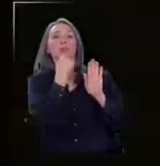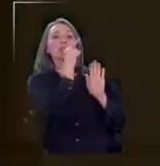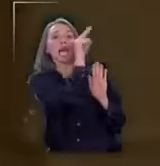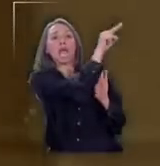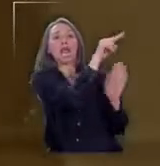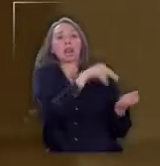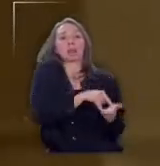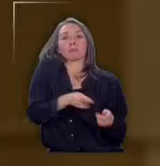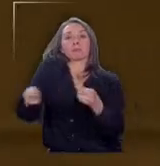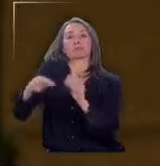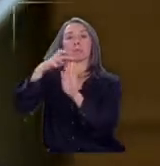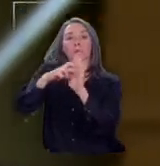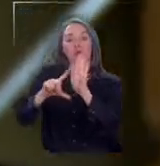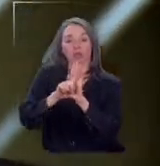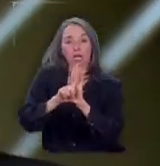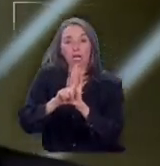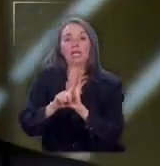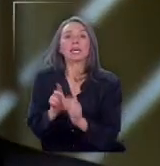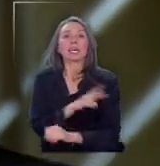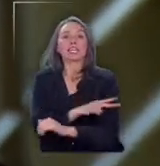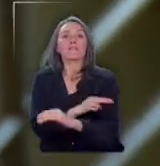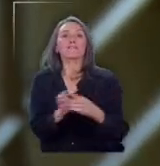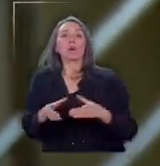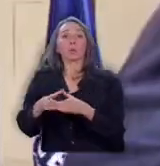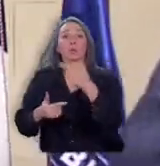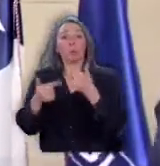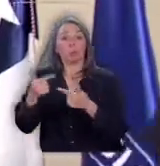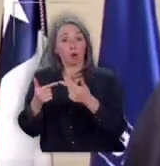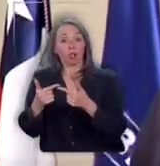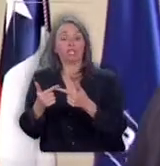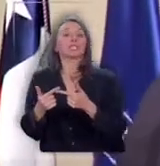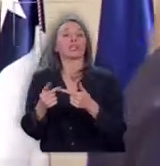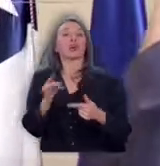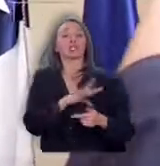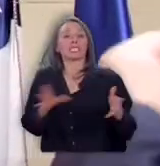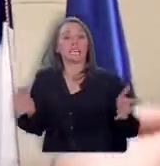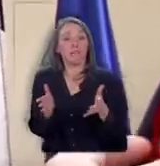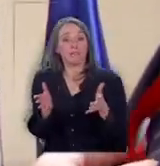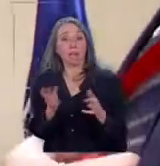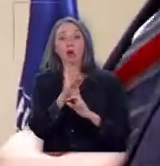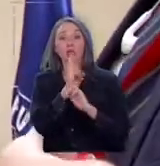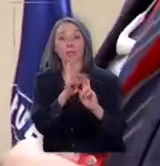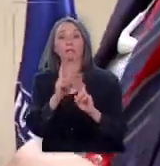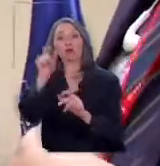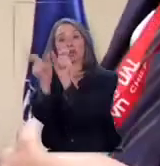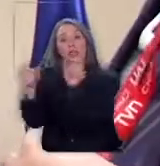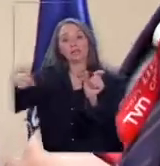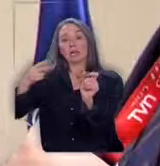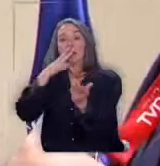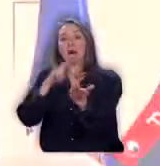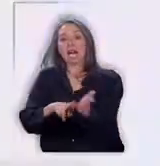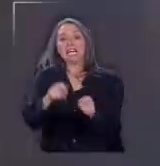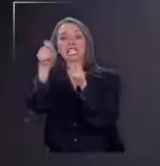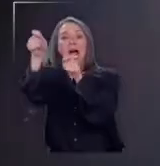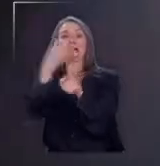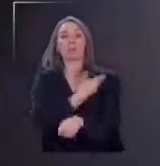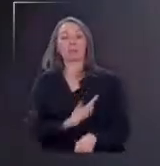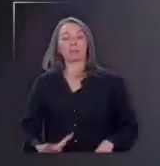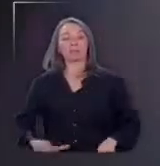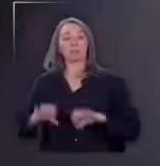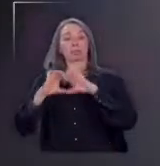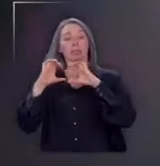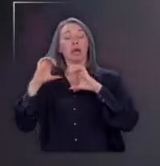tramitar los jefes de comité de chile bamos también respondieron senadores que enviaron una carta a Adriana Muñoz manifestando su